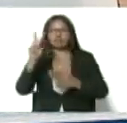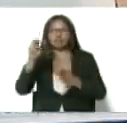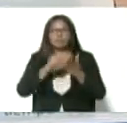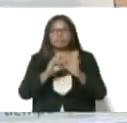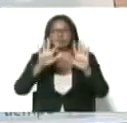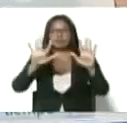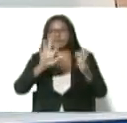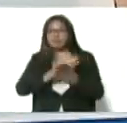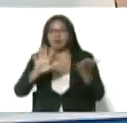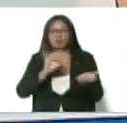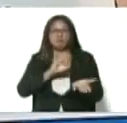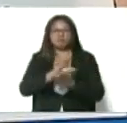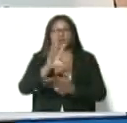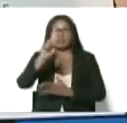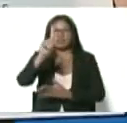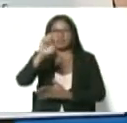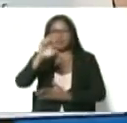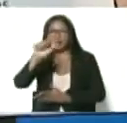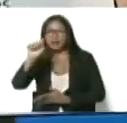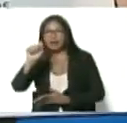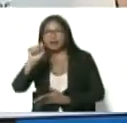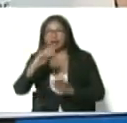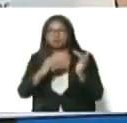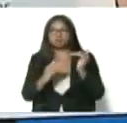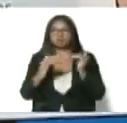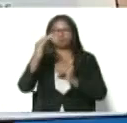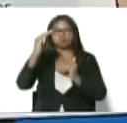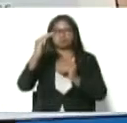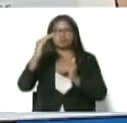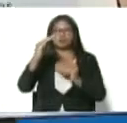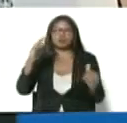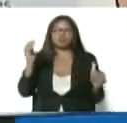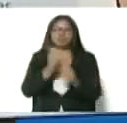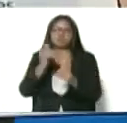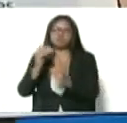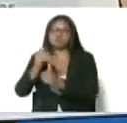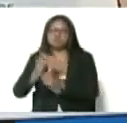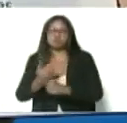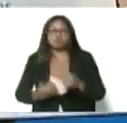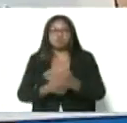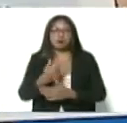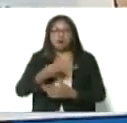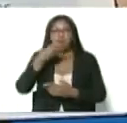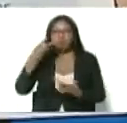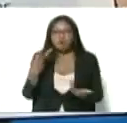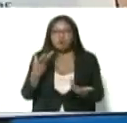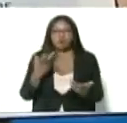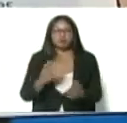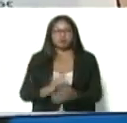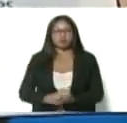dea aumentó el 44 por ciento de las incautaciones de drogas